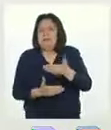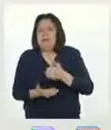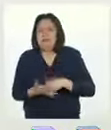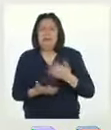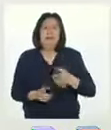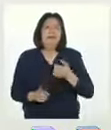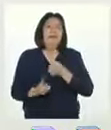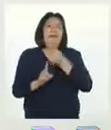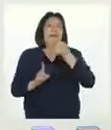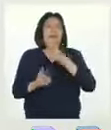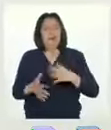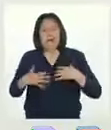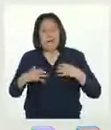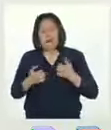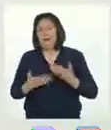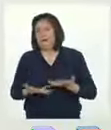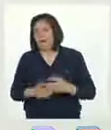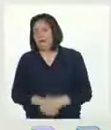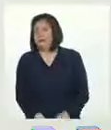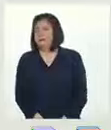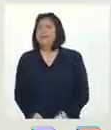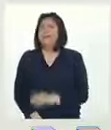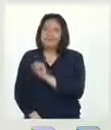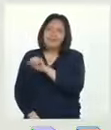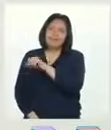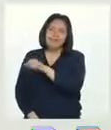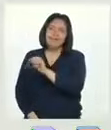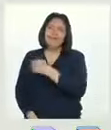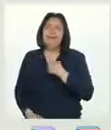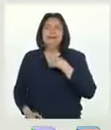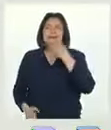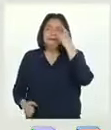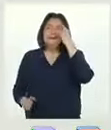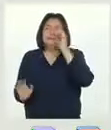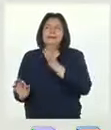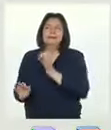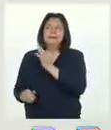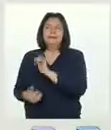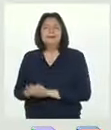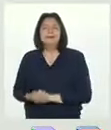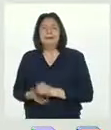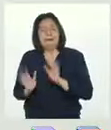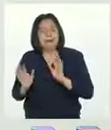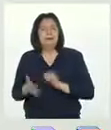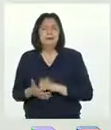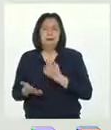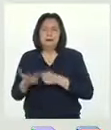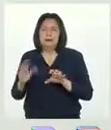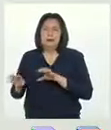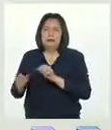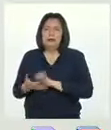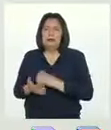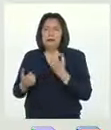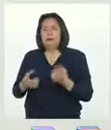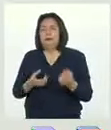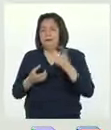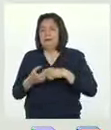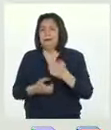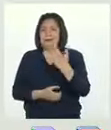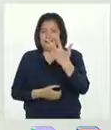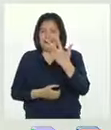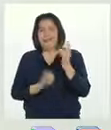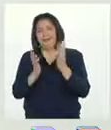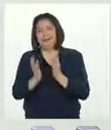impacto de estas en nuestra salud. Claro que sí, estoy más que convencida de eso. De hecho, para desarrollarlo, hoy participarán tres